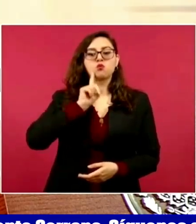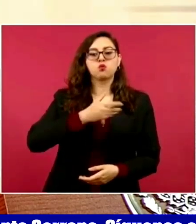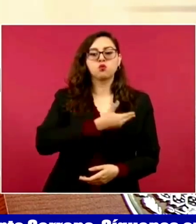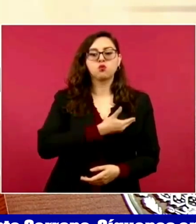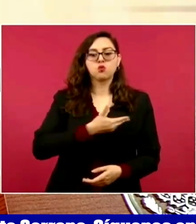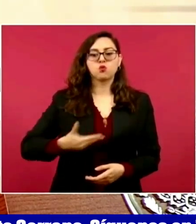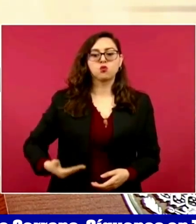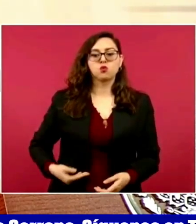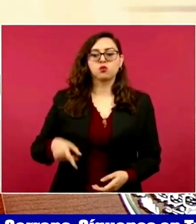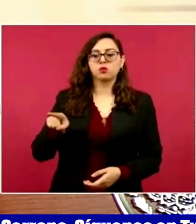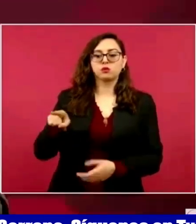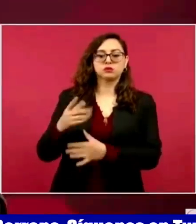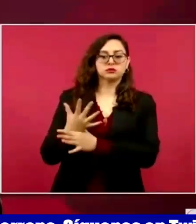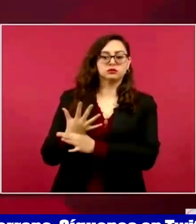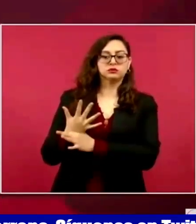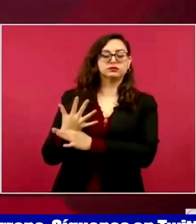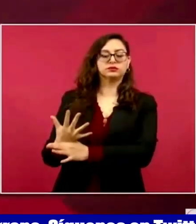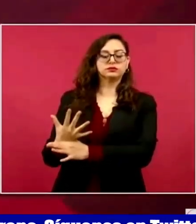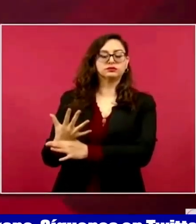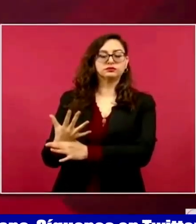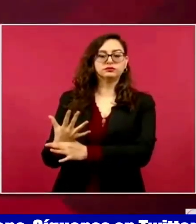que había que